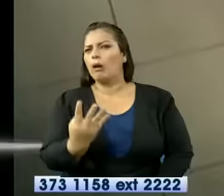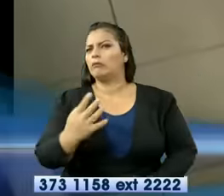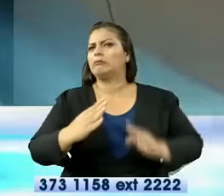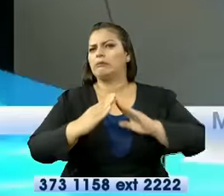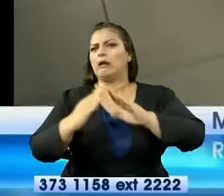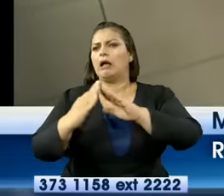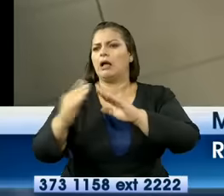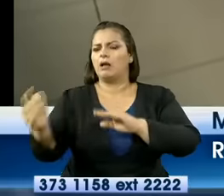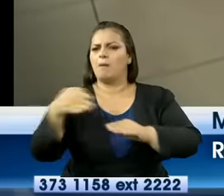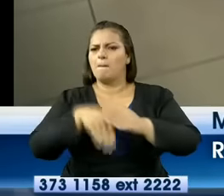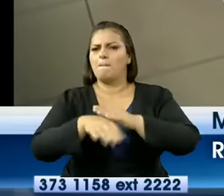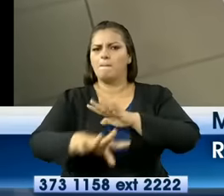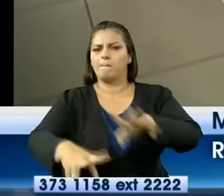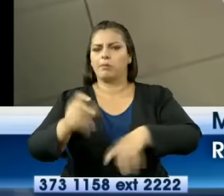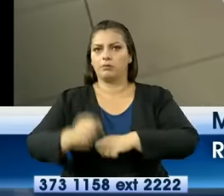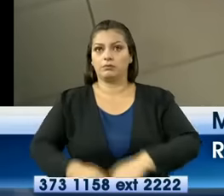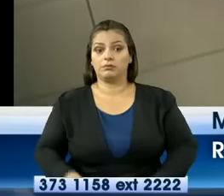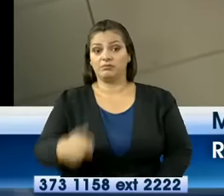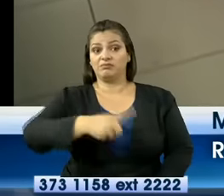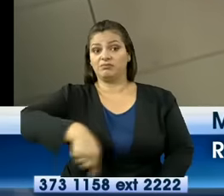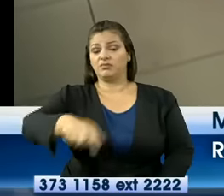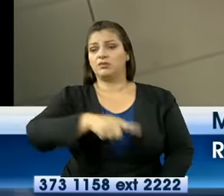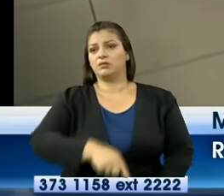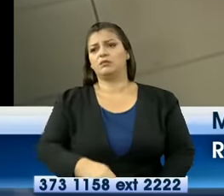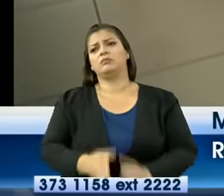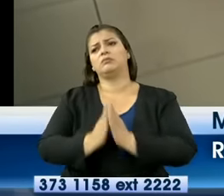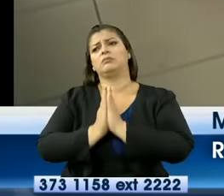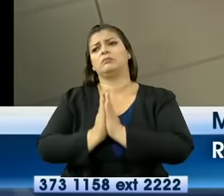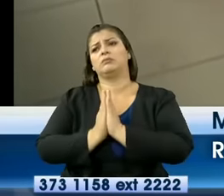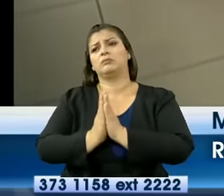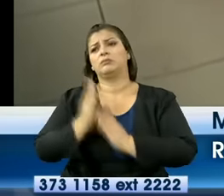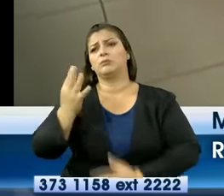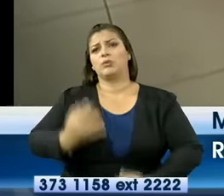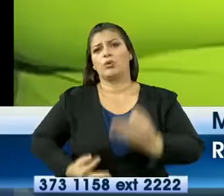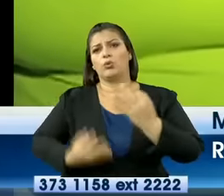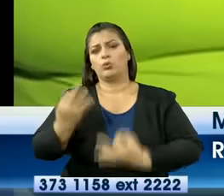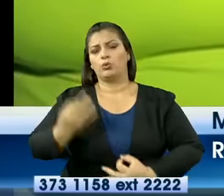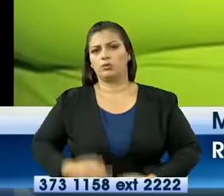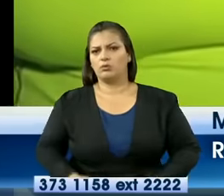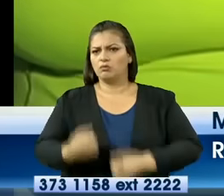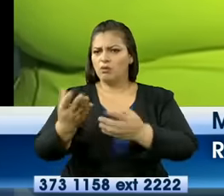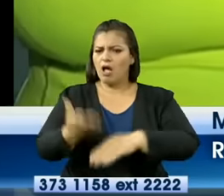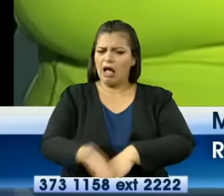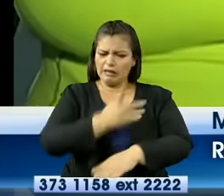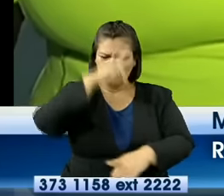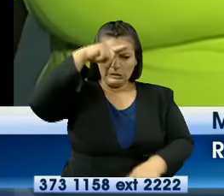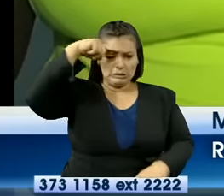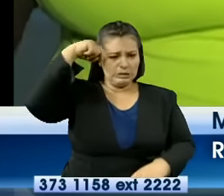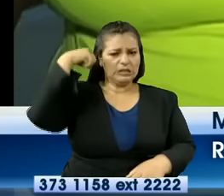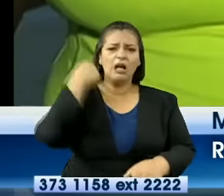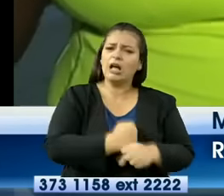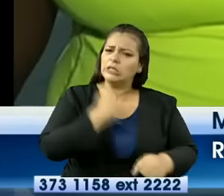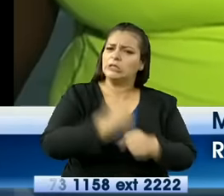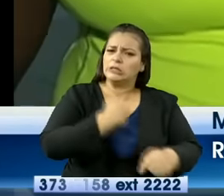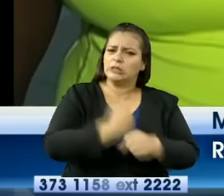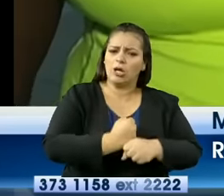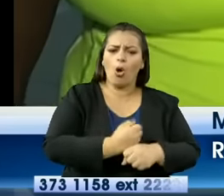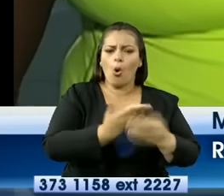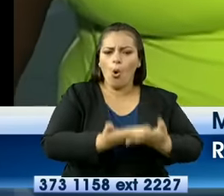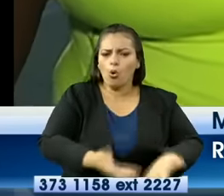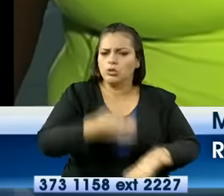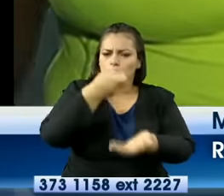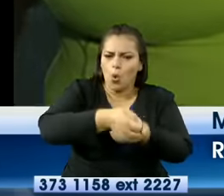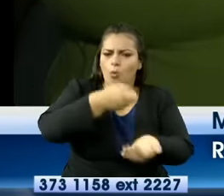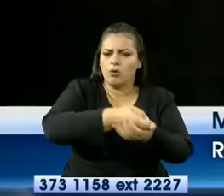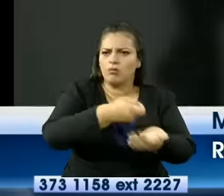piden justicia, pues dicen que lo que les fue sustraído lo consiguieron con esfuerzo. A uno suda para tener sus cosas y ellos quieren la vida fácil.